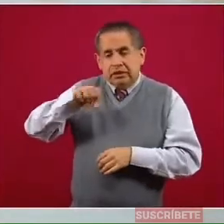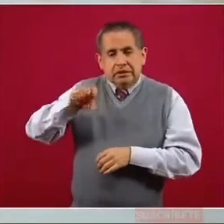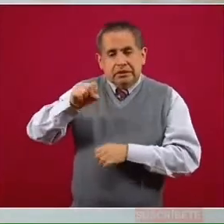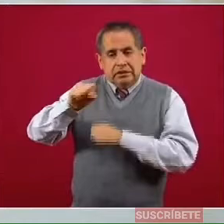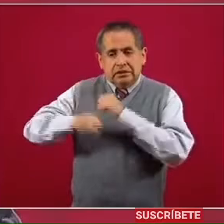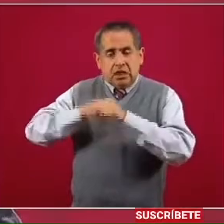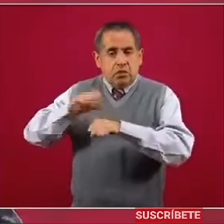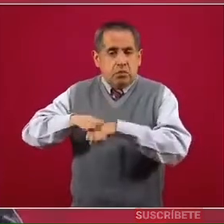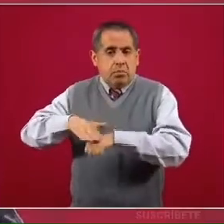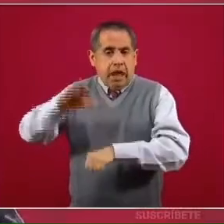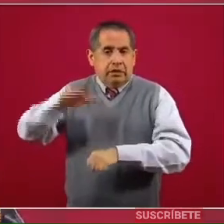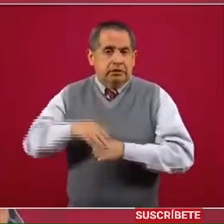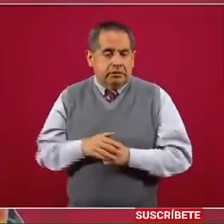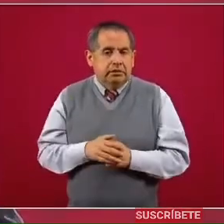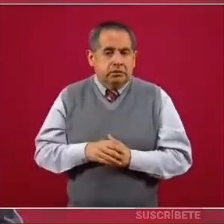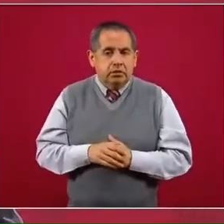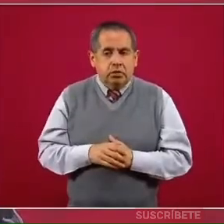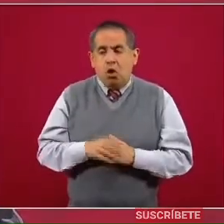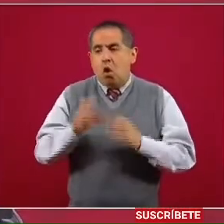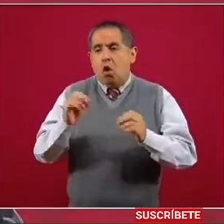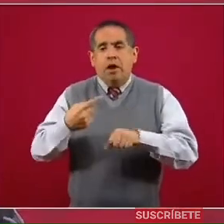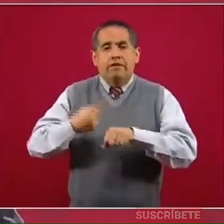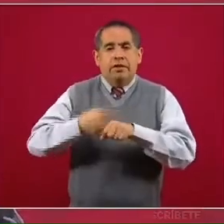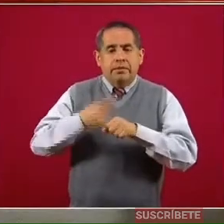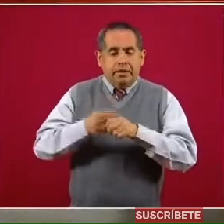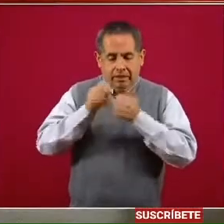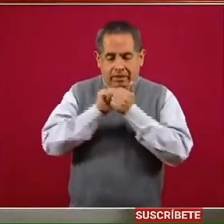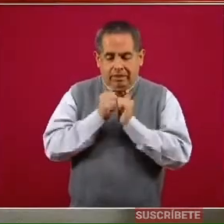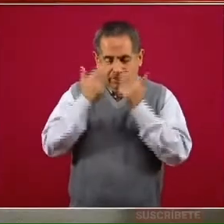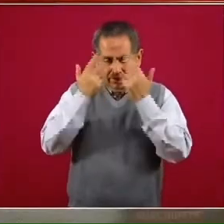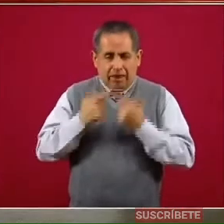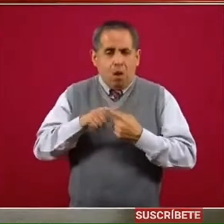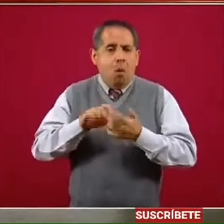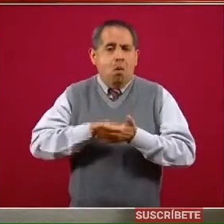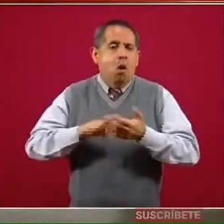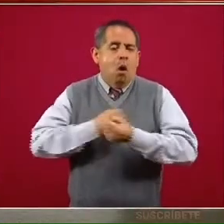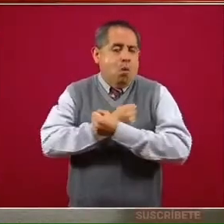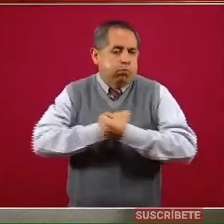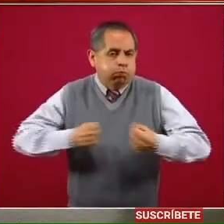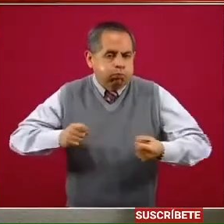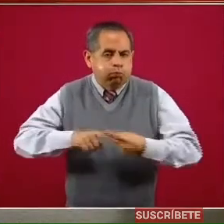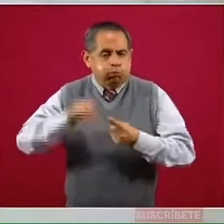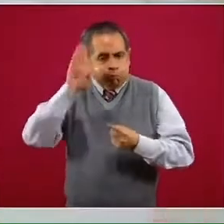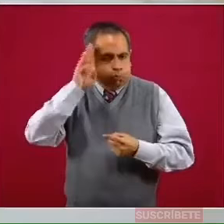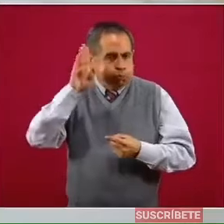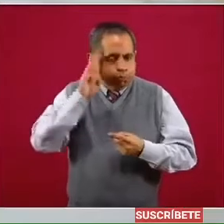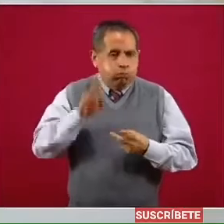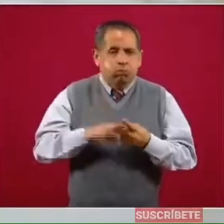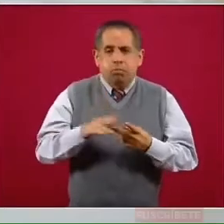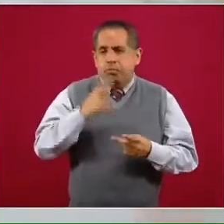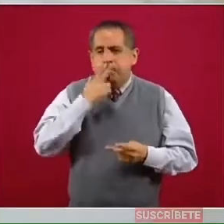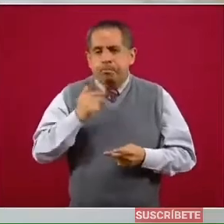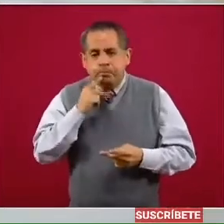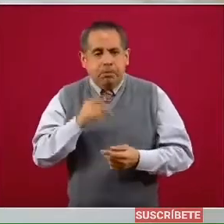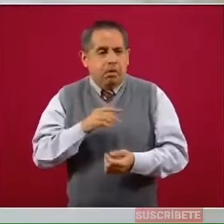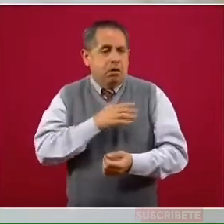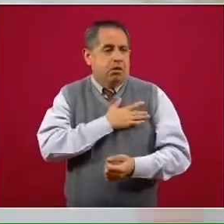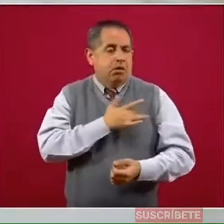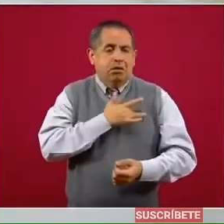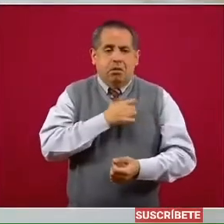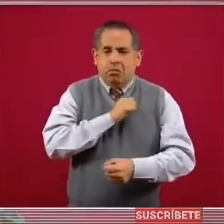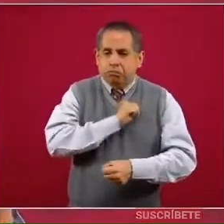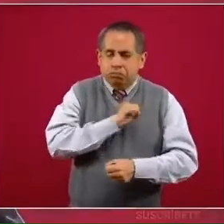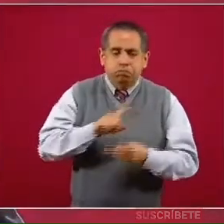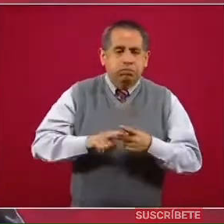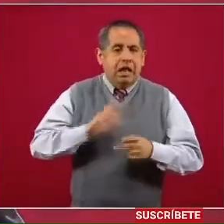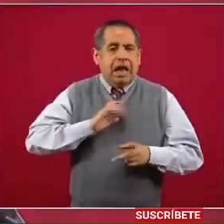de 60 años, tienen enfermedades crónicas como obesidad, sobrepeso, diabetes, hipertensión,